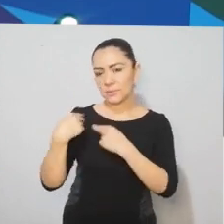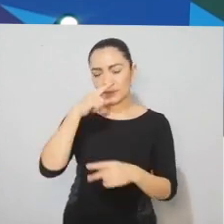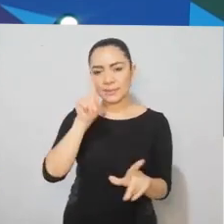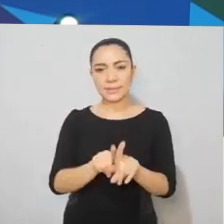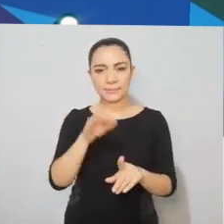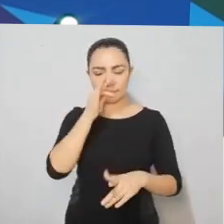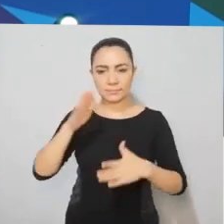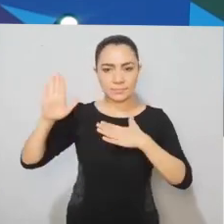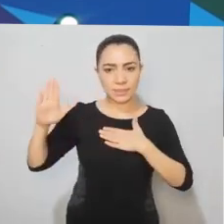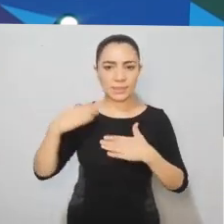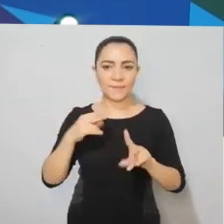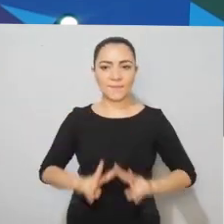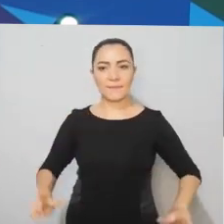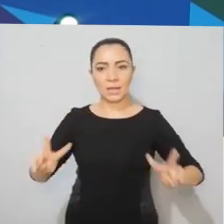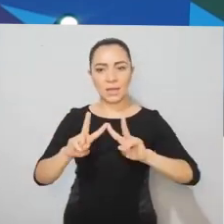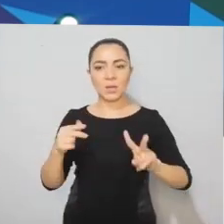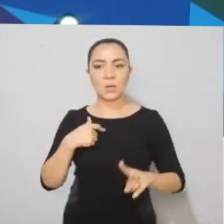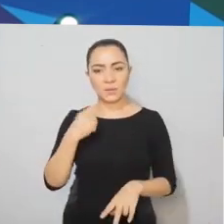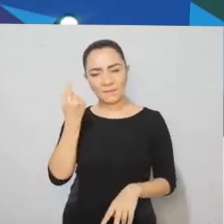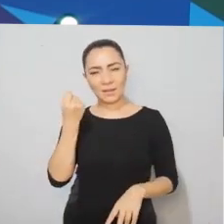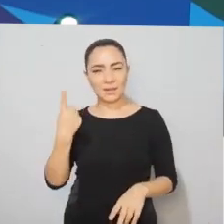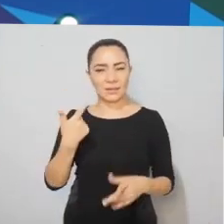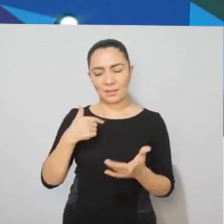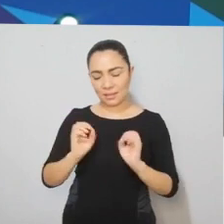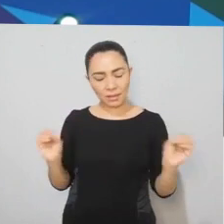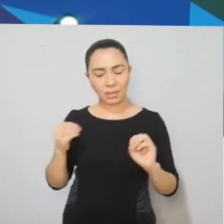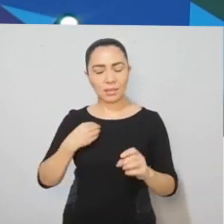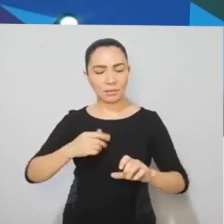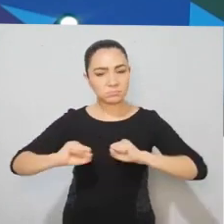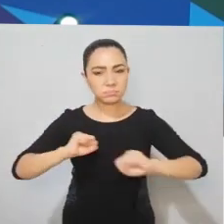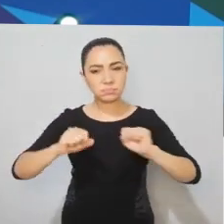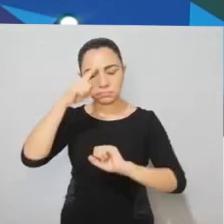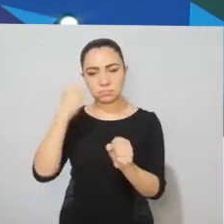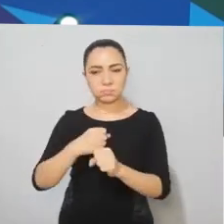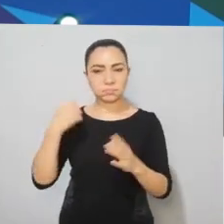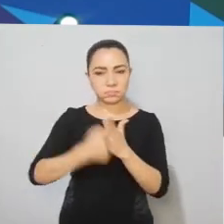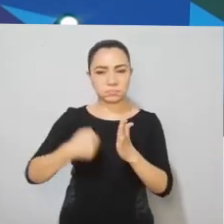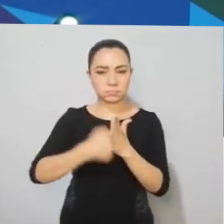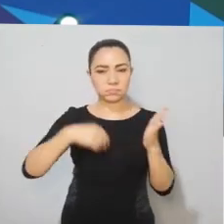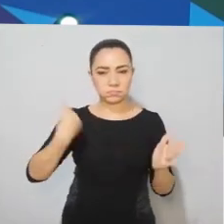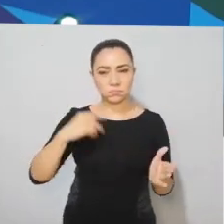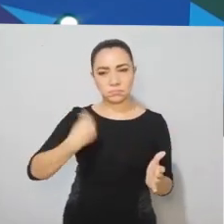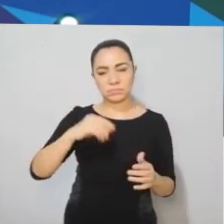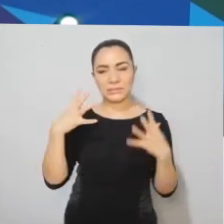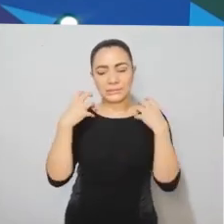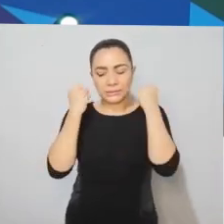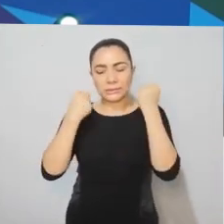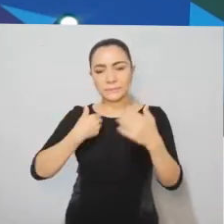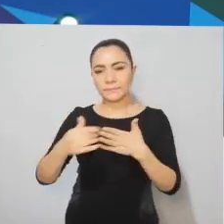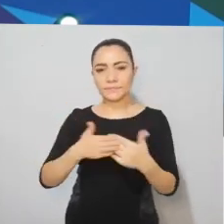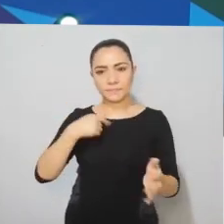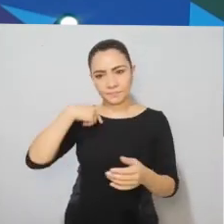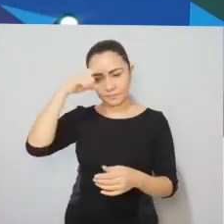compromiso, valores que no faltaron aún en los momentos de más trabajo y estrés.